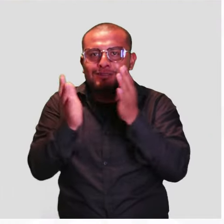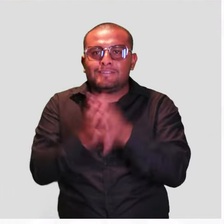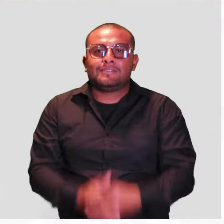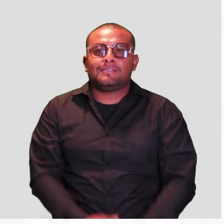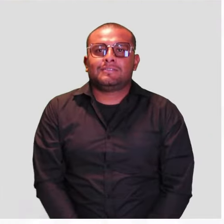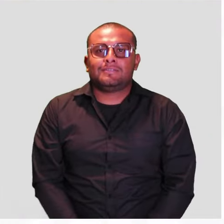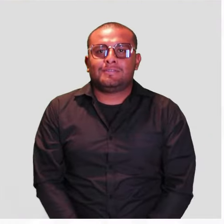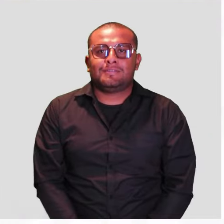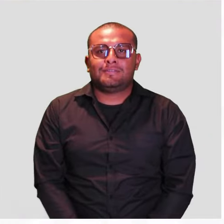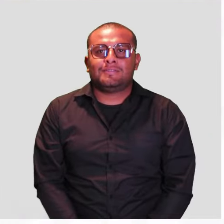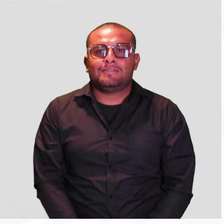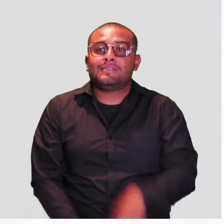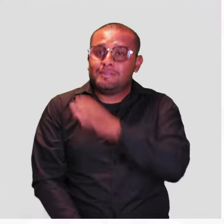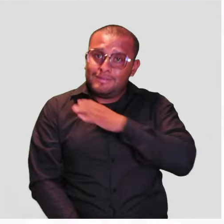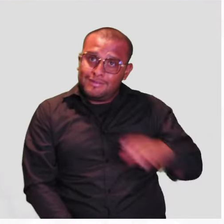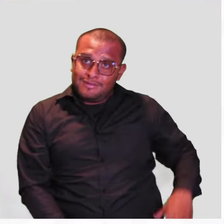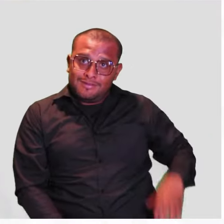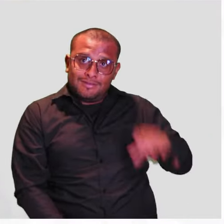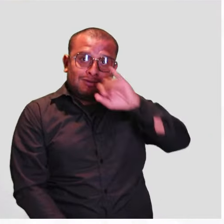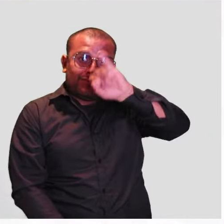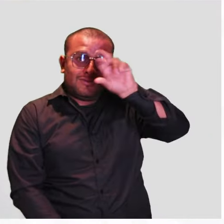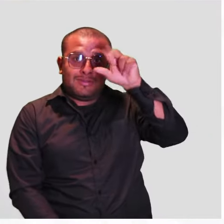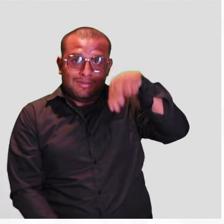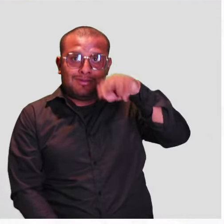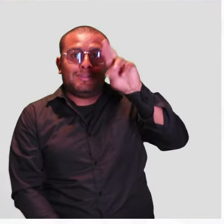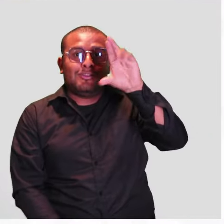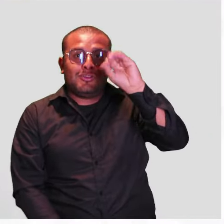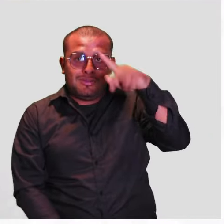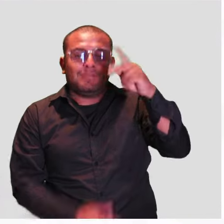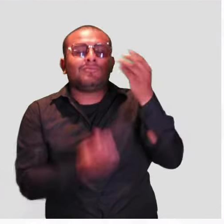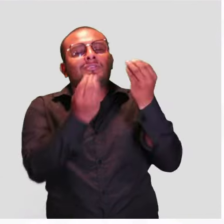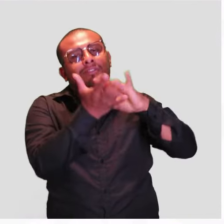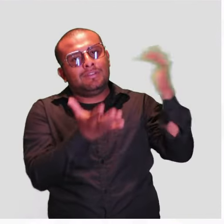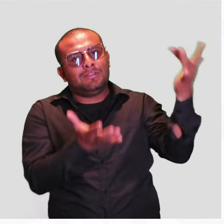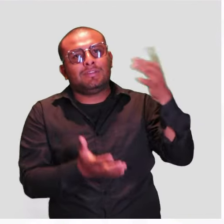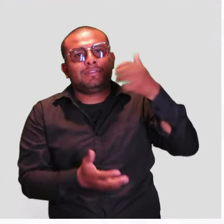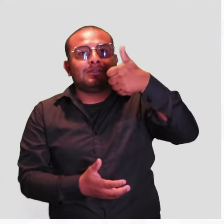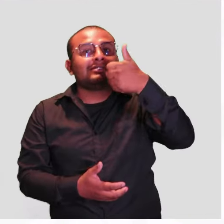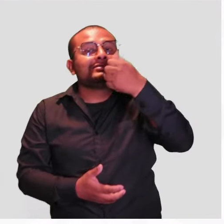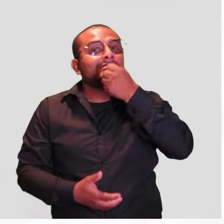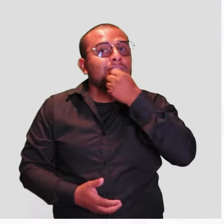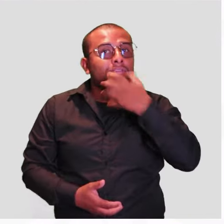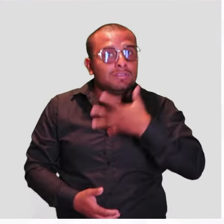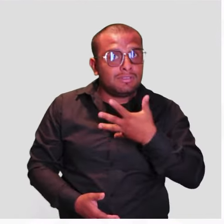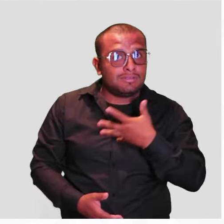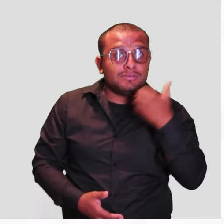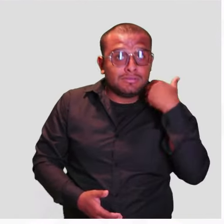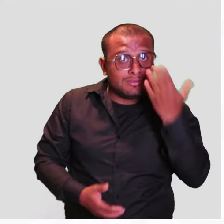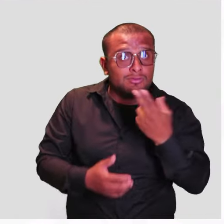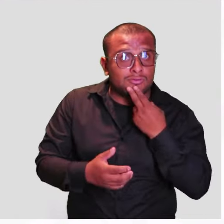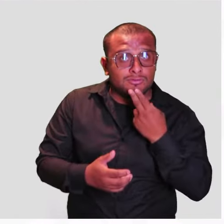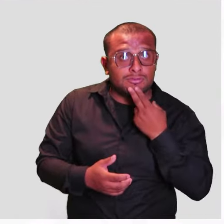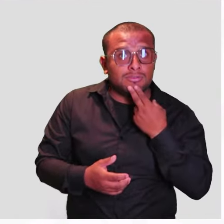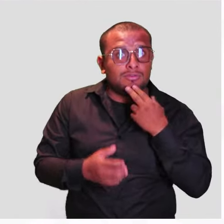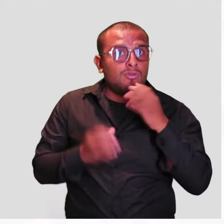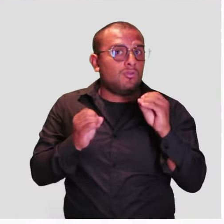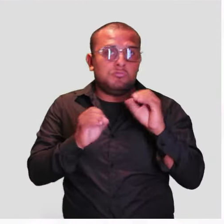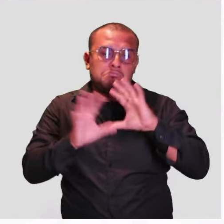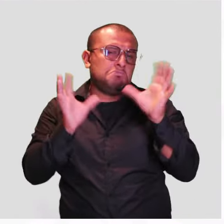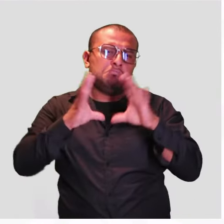Gracias, candidato Juan Roch. Le restan 6 de su tiempo. ¿Desea usted utilizarlos o declina